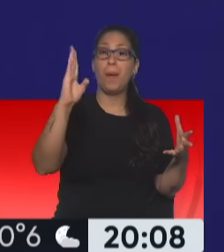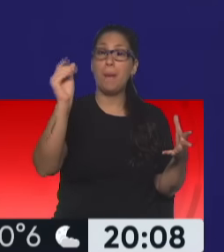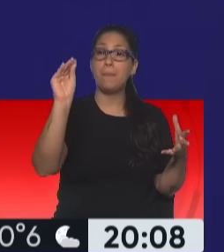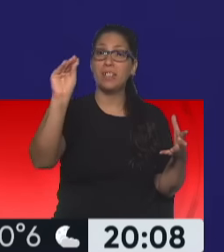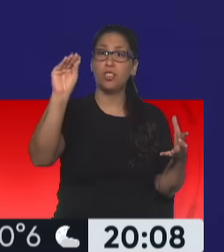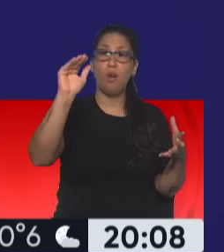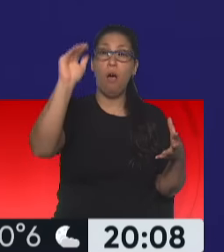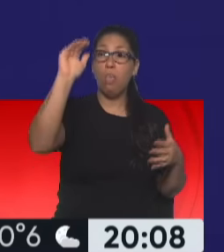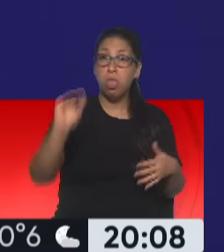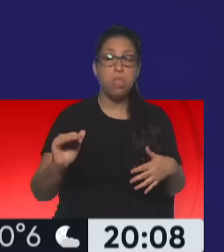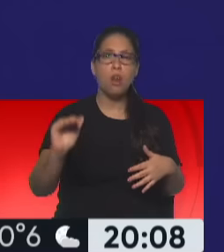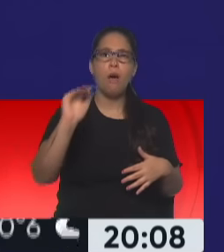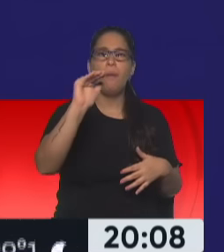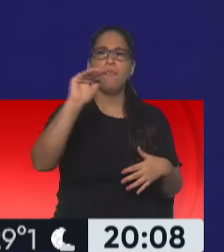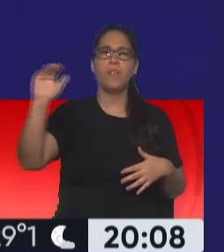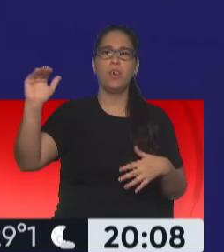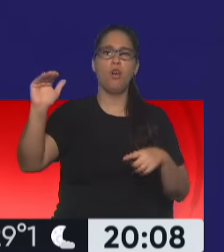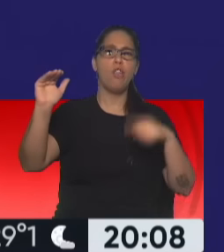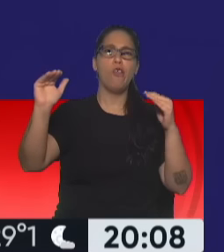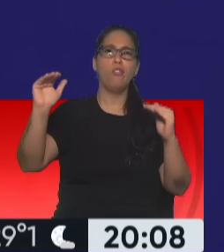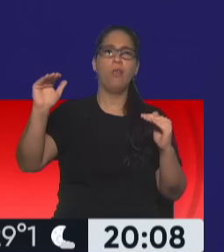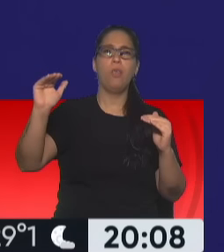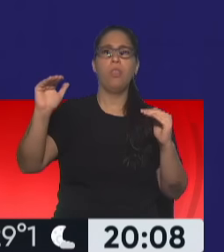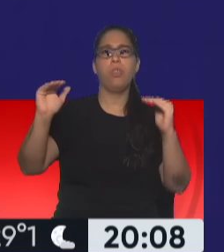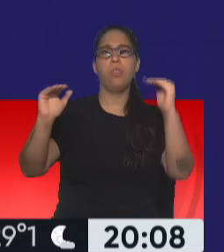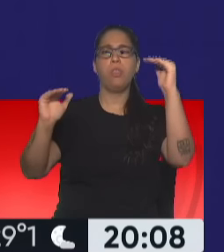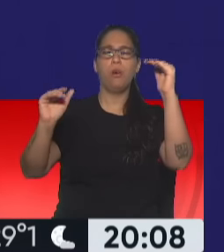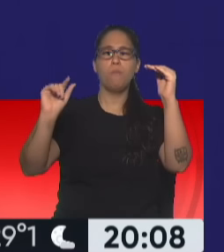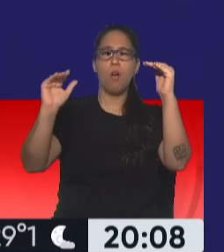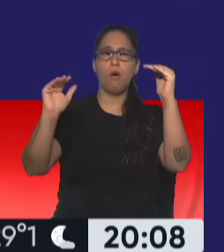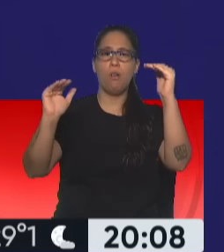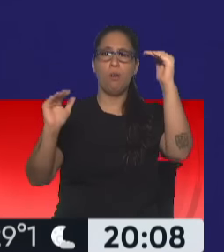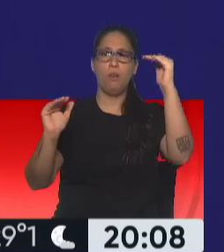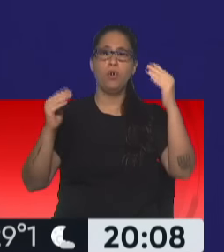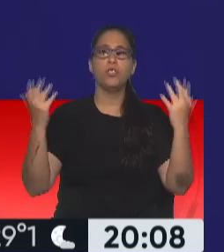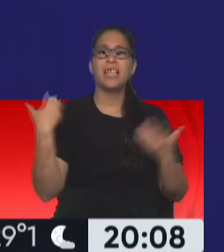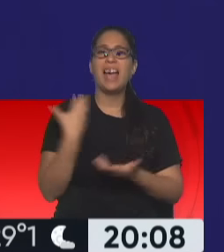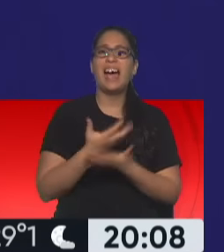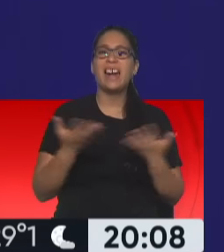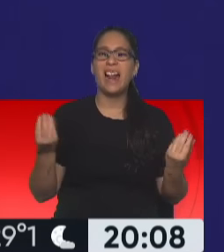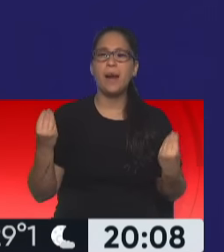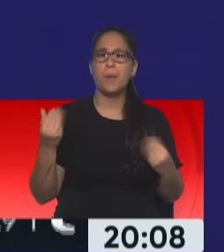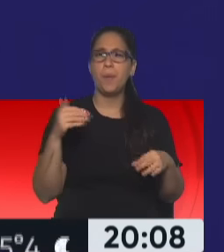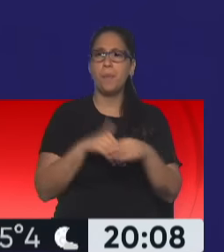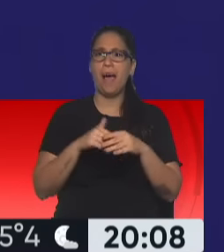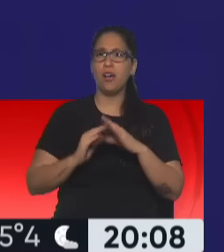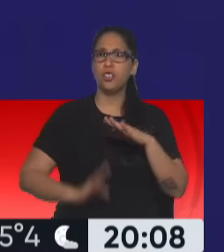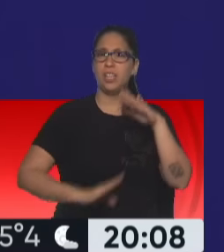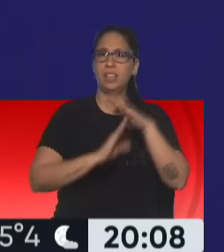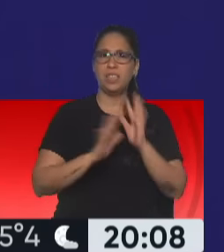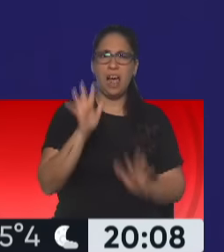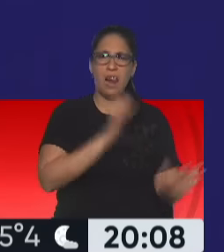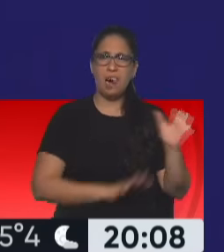el precio de A sube más que proporcionalmente. En general, digamos, el argumento de por qué los bancos centrales hacen